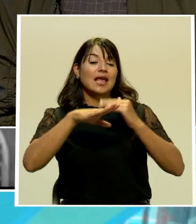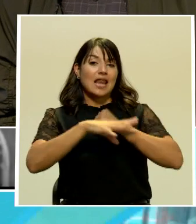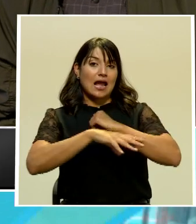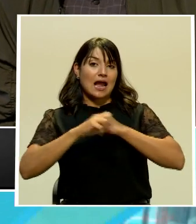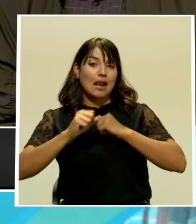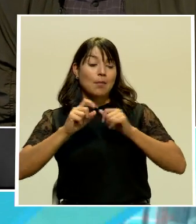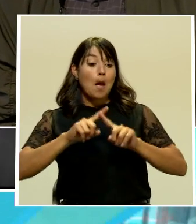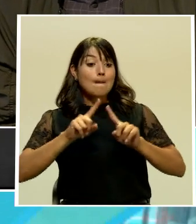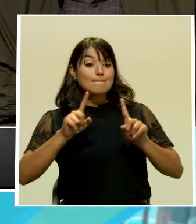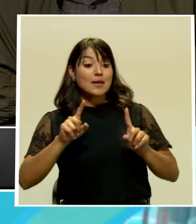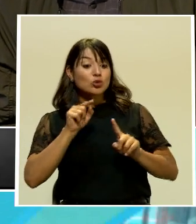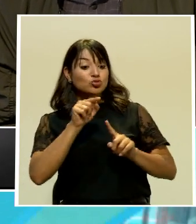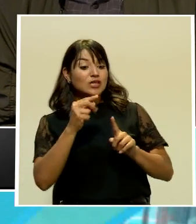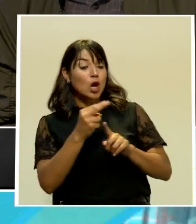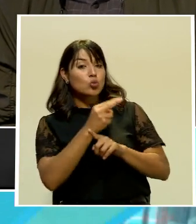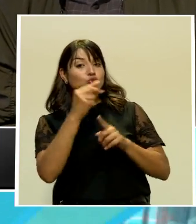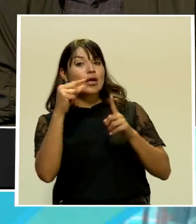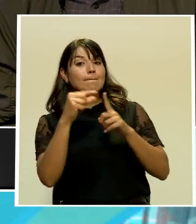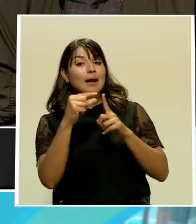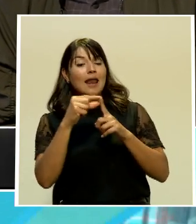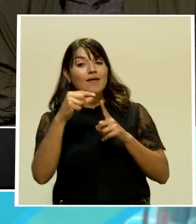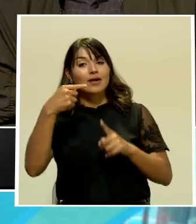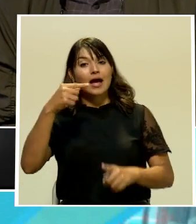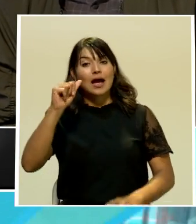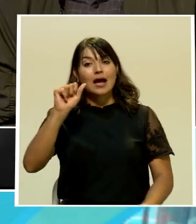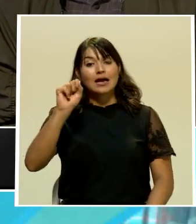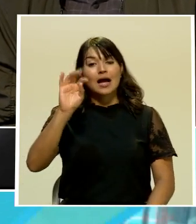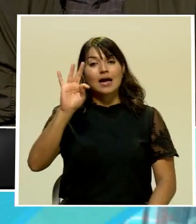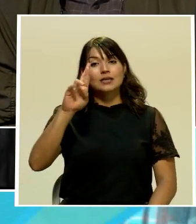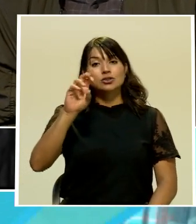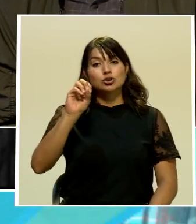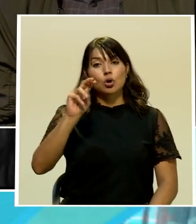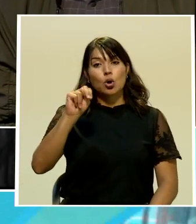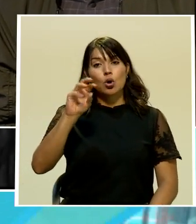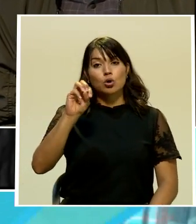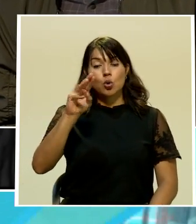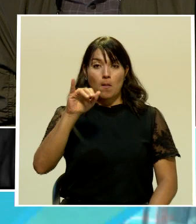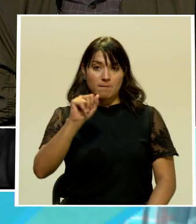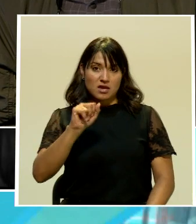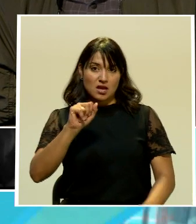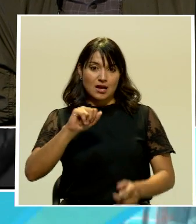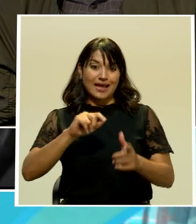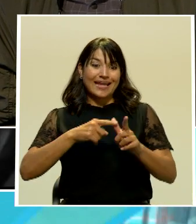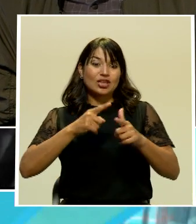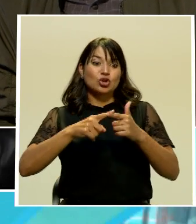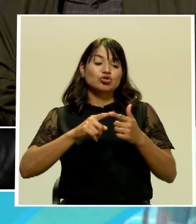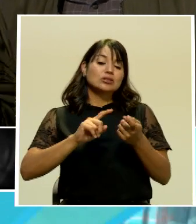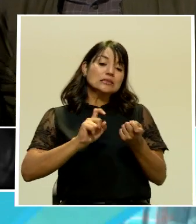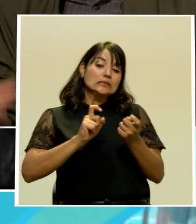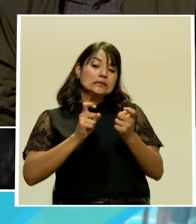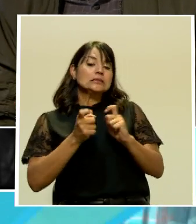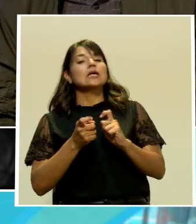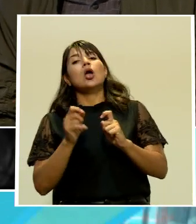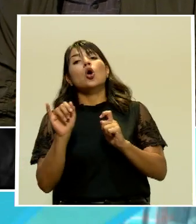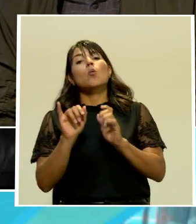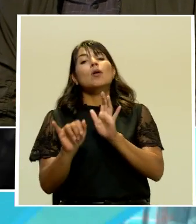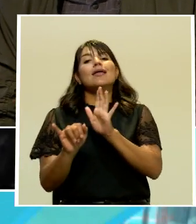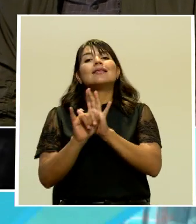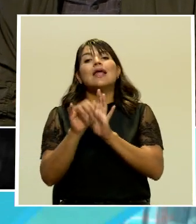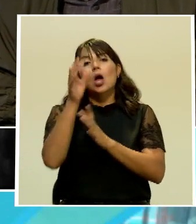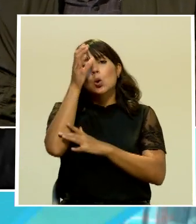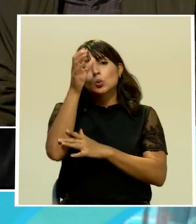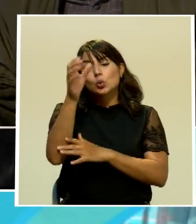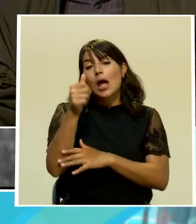nombrarlo gastronomía, le das una entidad cultural. Qué importante eso. Yo creo que lo que tenemos, ayer me entrevistó